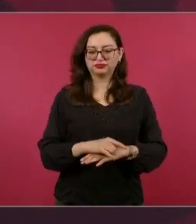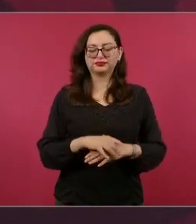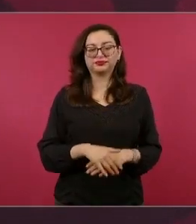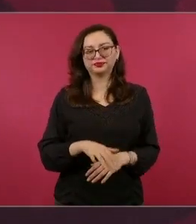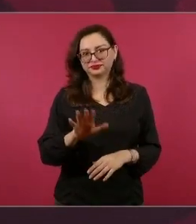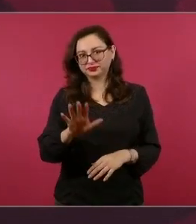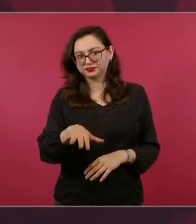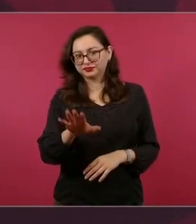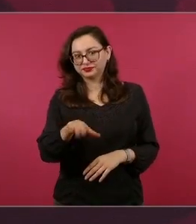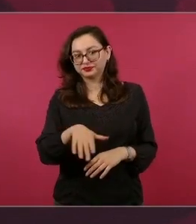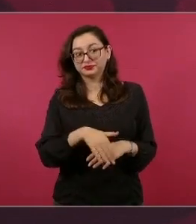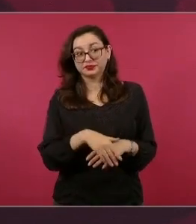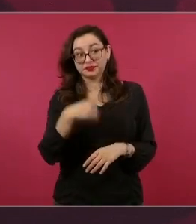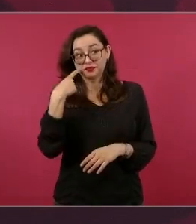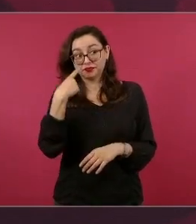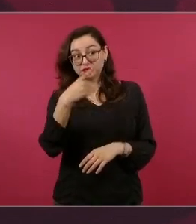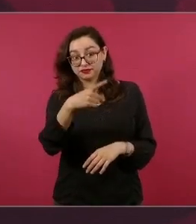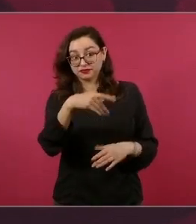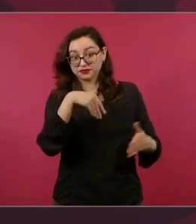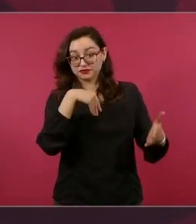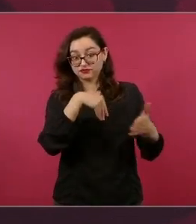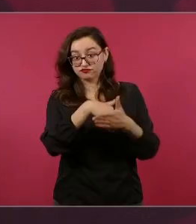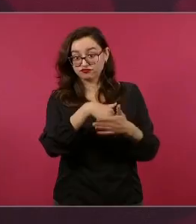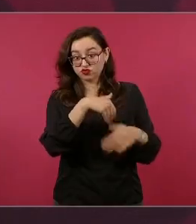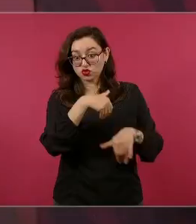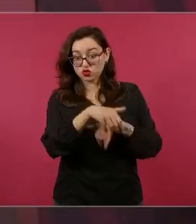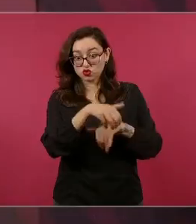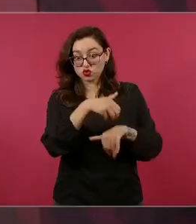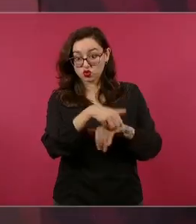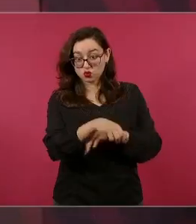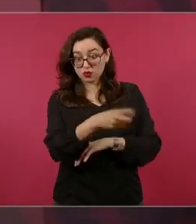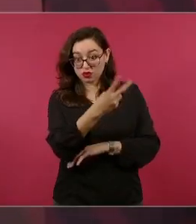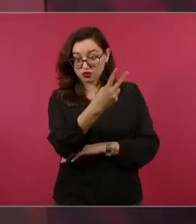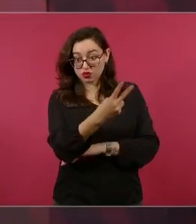terminal, la acaban de terminar, la hicieron los